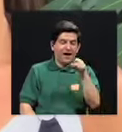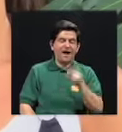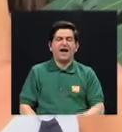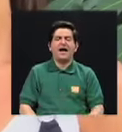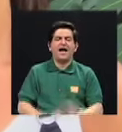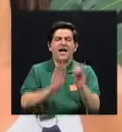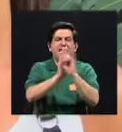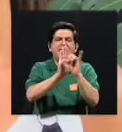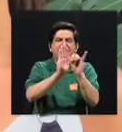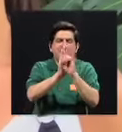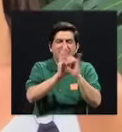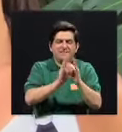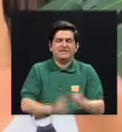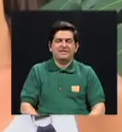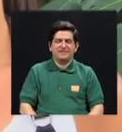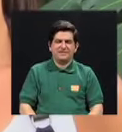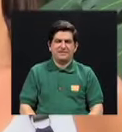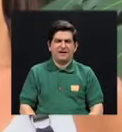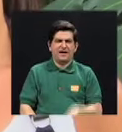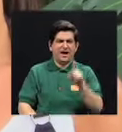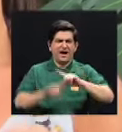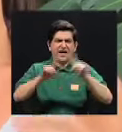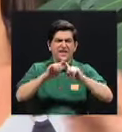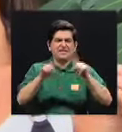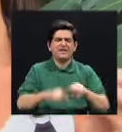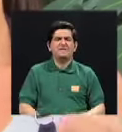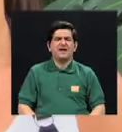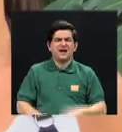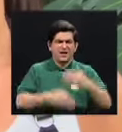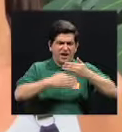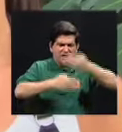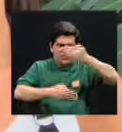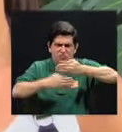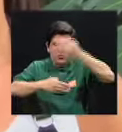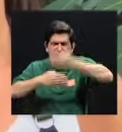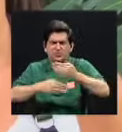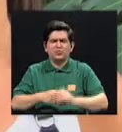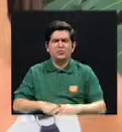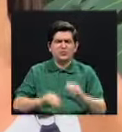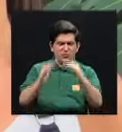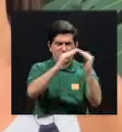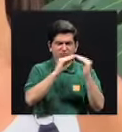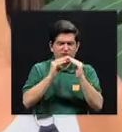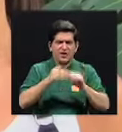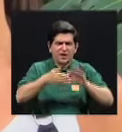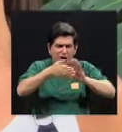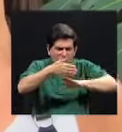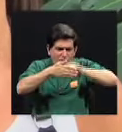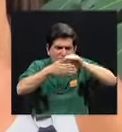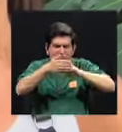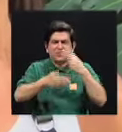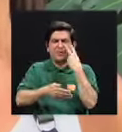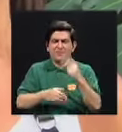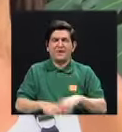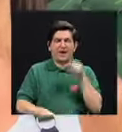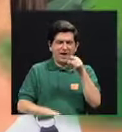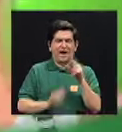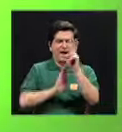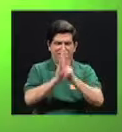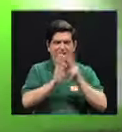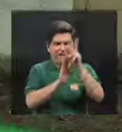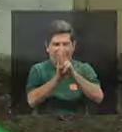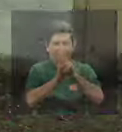identidad. Es así como el TCU de Arte Público desarrolló distintos murales en distintos puntos de la comunidad. Veámoslo en el siguiente